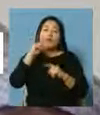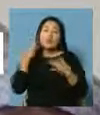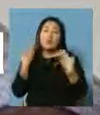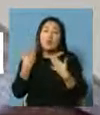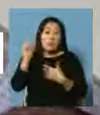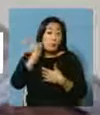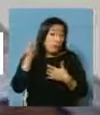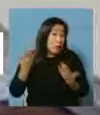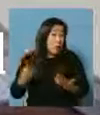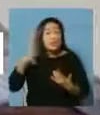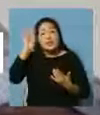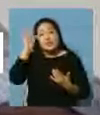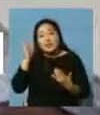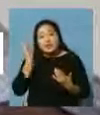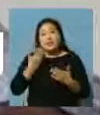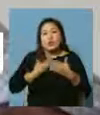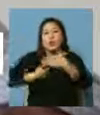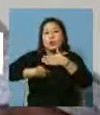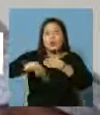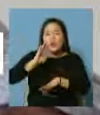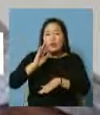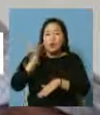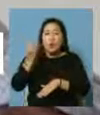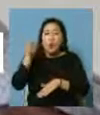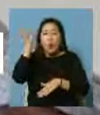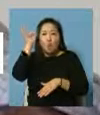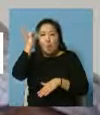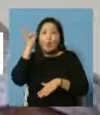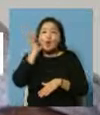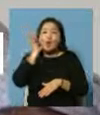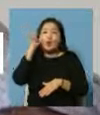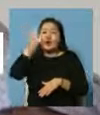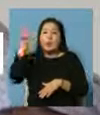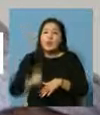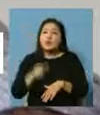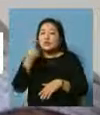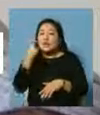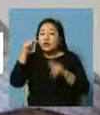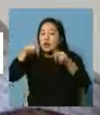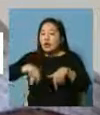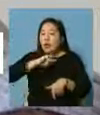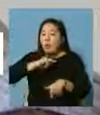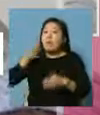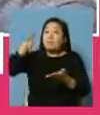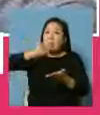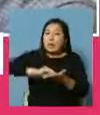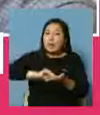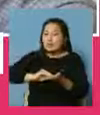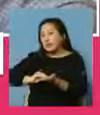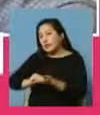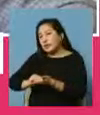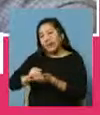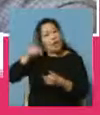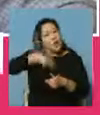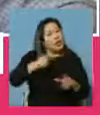no es poco considerando que es casi aumentar un 40% la capacidad de testeo que tenía la provincia. Claro, y doctor,